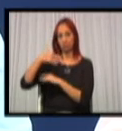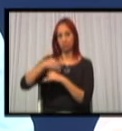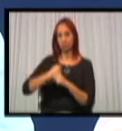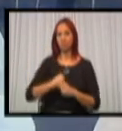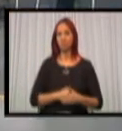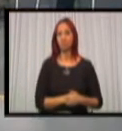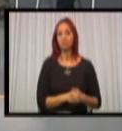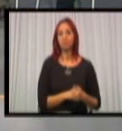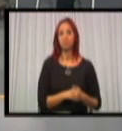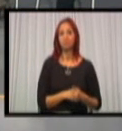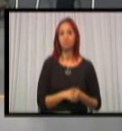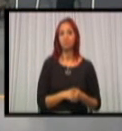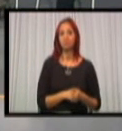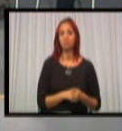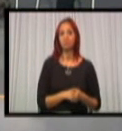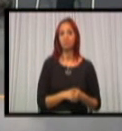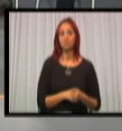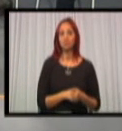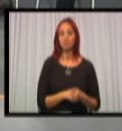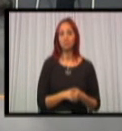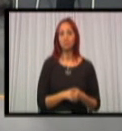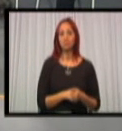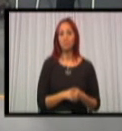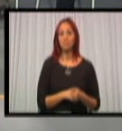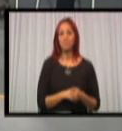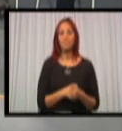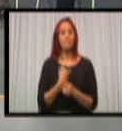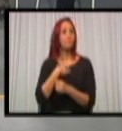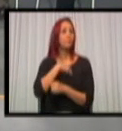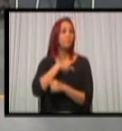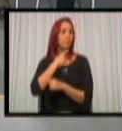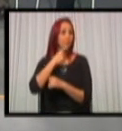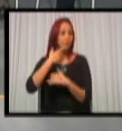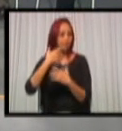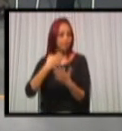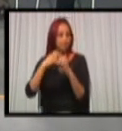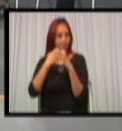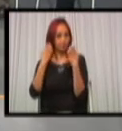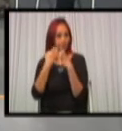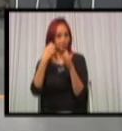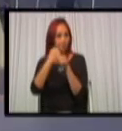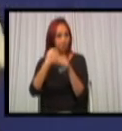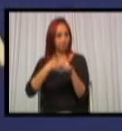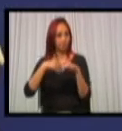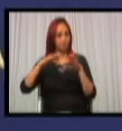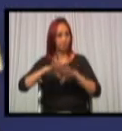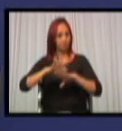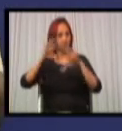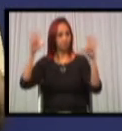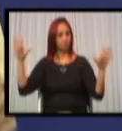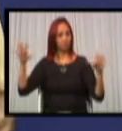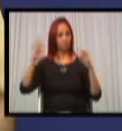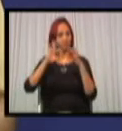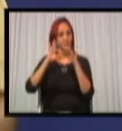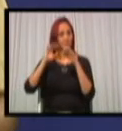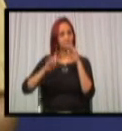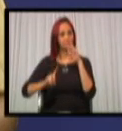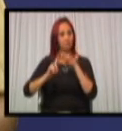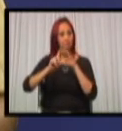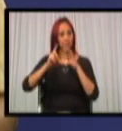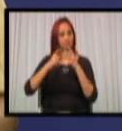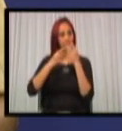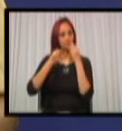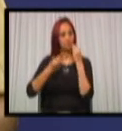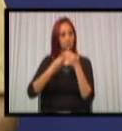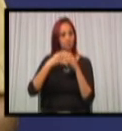Perfecto, don Javier. Muchas gracias. Nuestro equipo de trabajo tiene muy claro la inversión que hay que hacer en